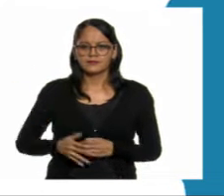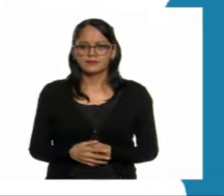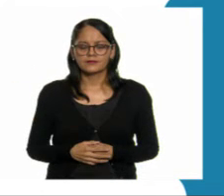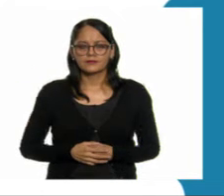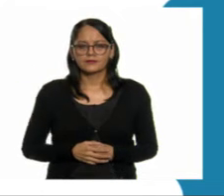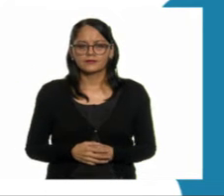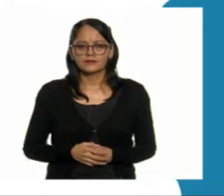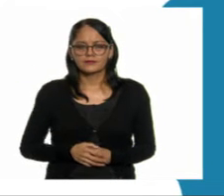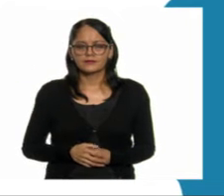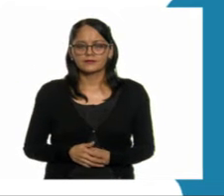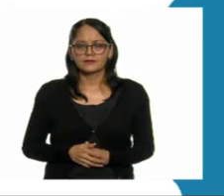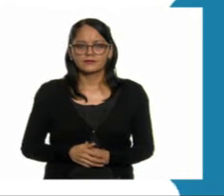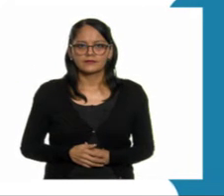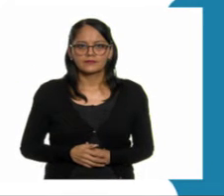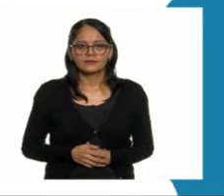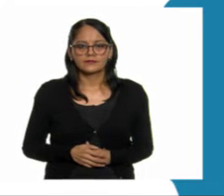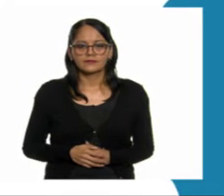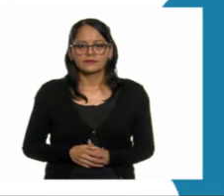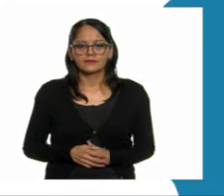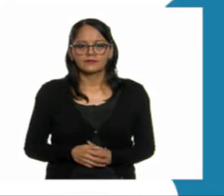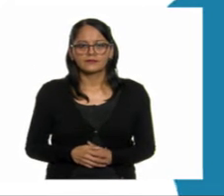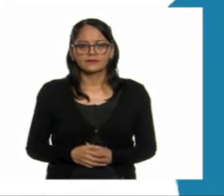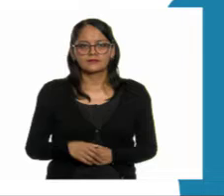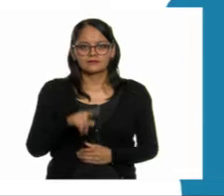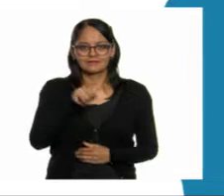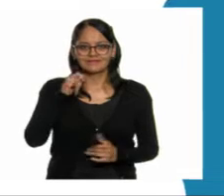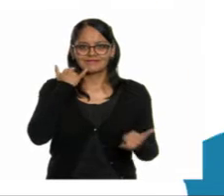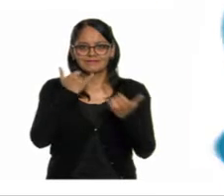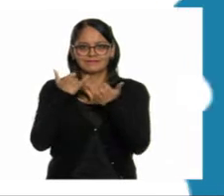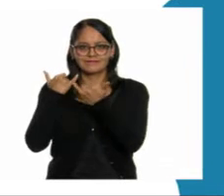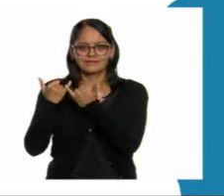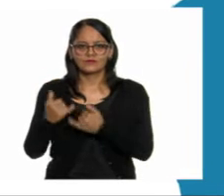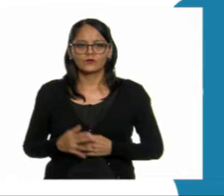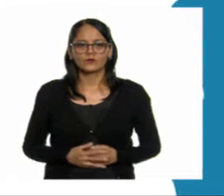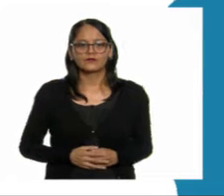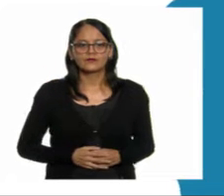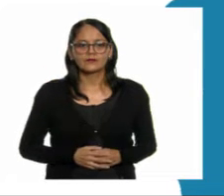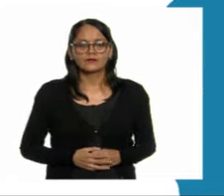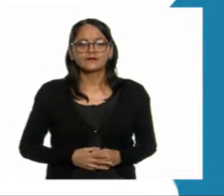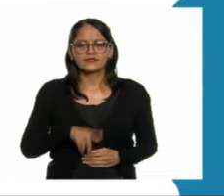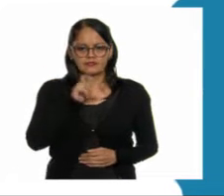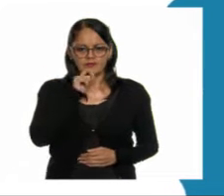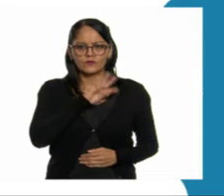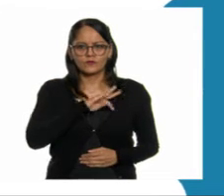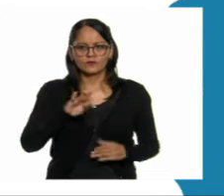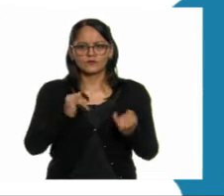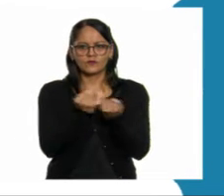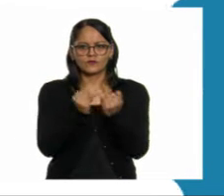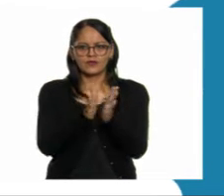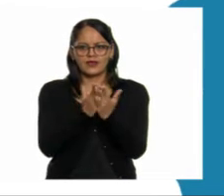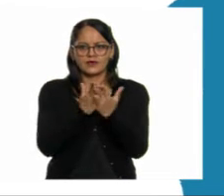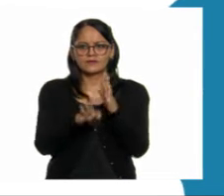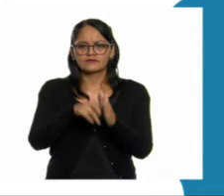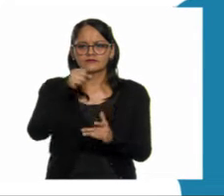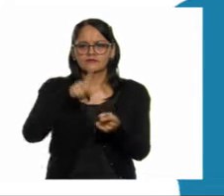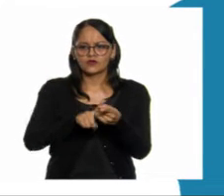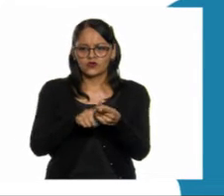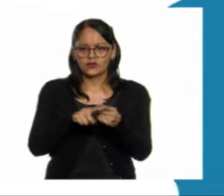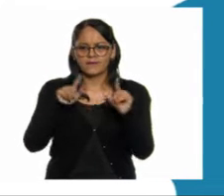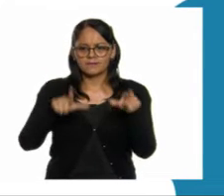41 72 04 13, con 100 líneas. También puedes encontrar los libros de texto en la